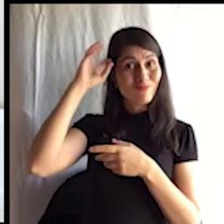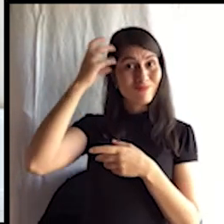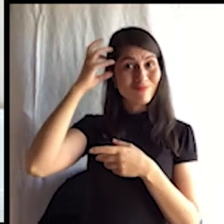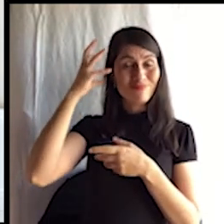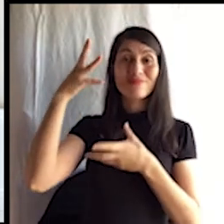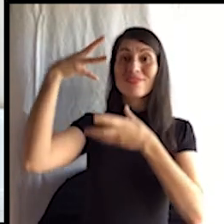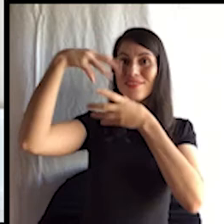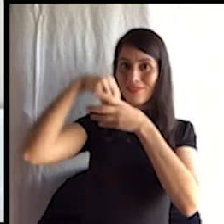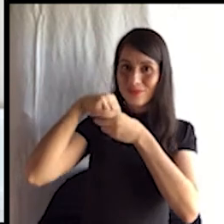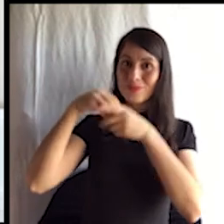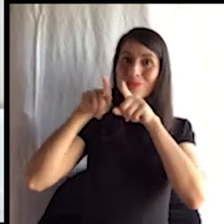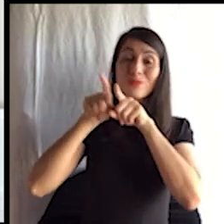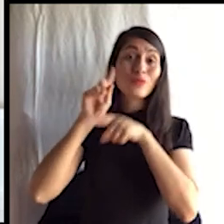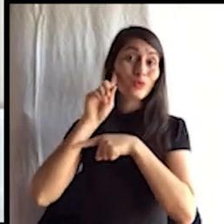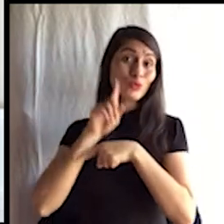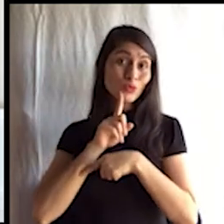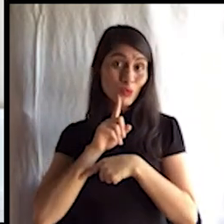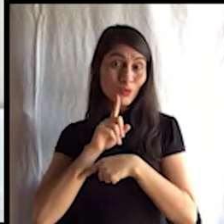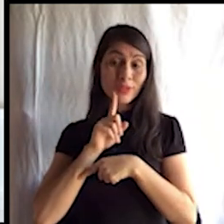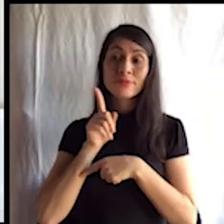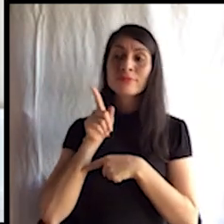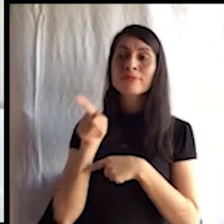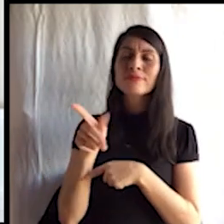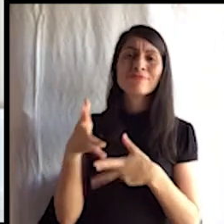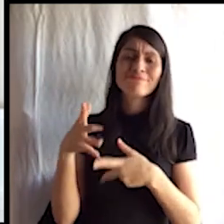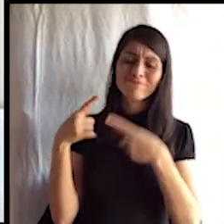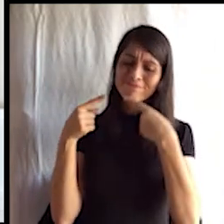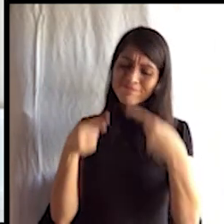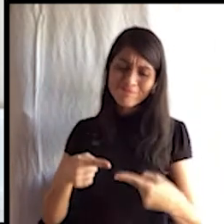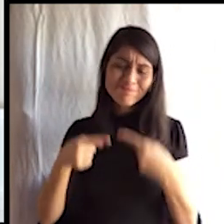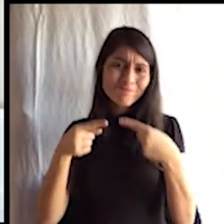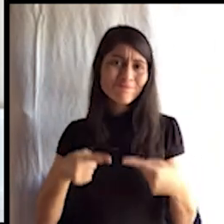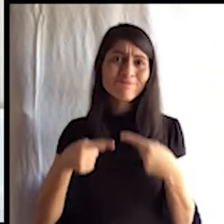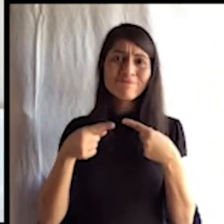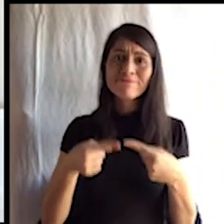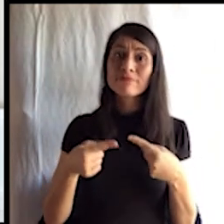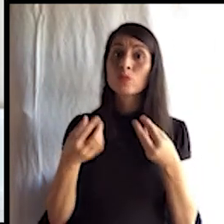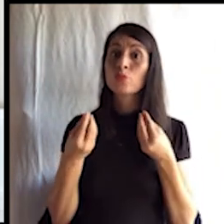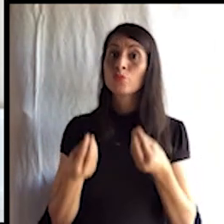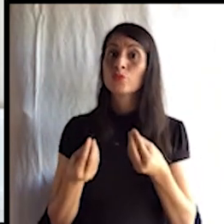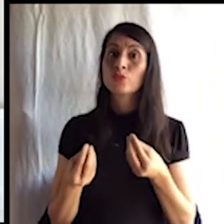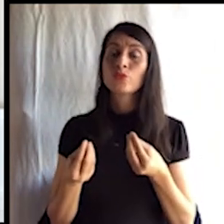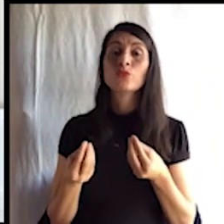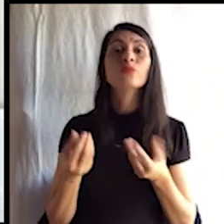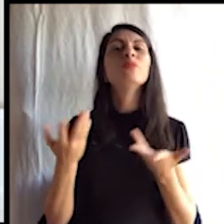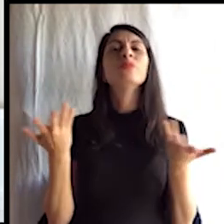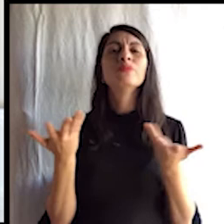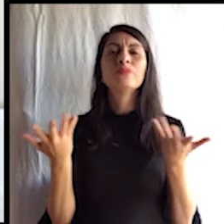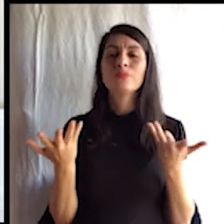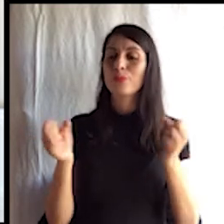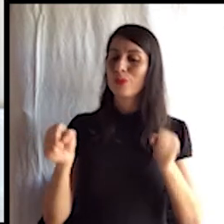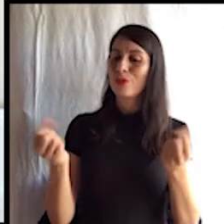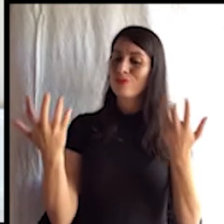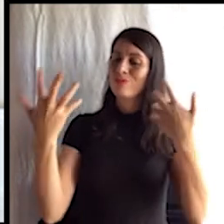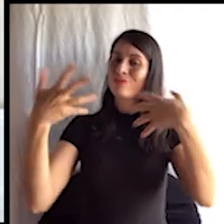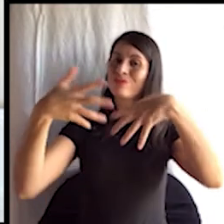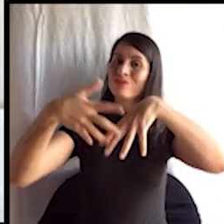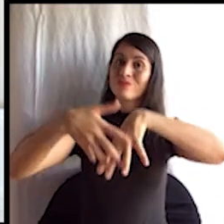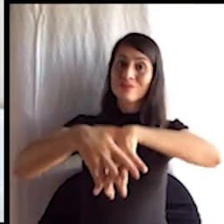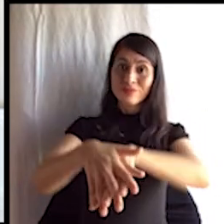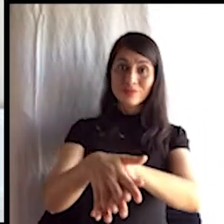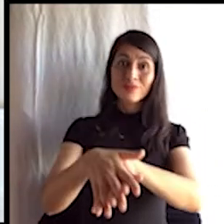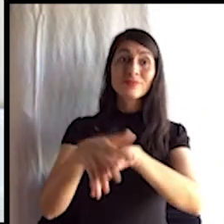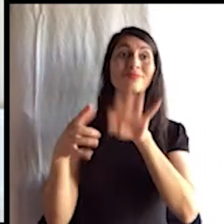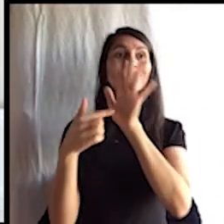Down y era sordomuda. Entonces es una mujer que luchó mucho para poder estar en el círculo artístico y